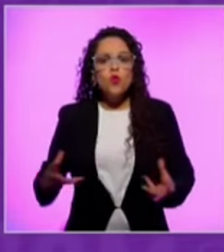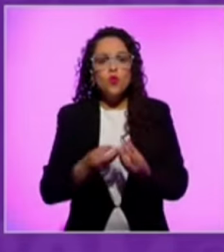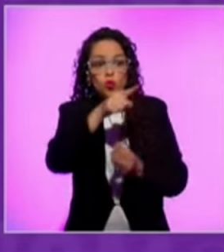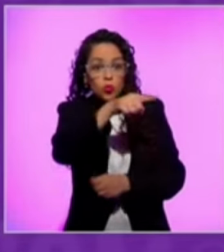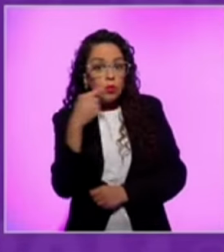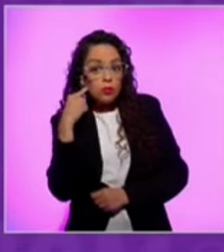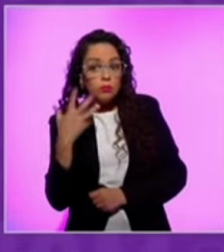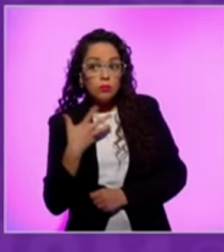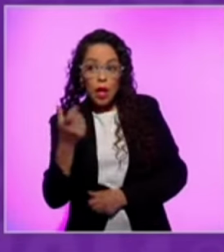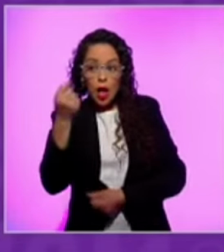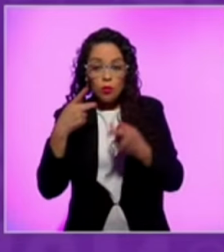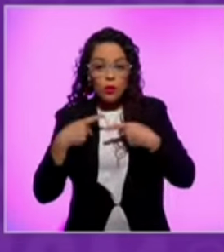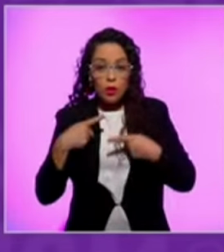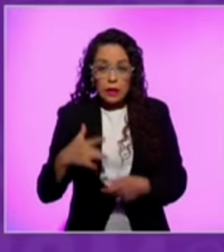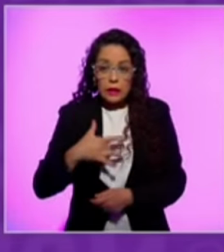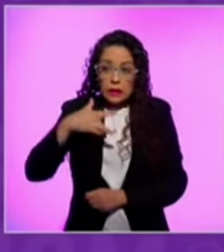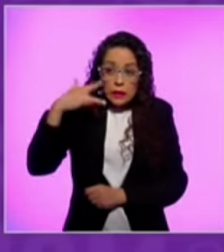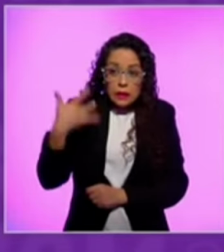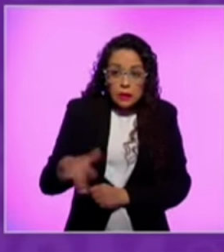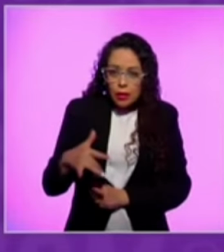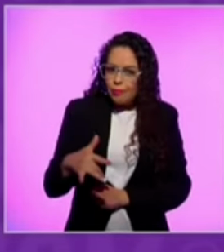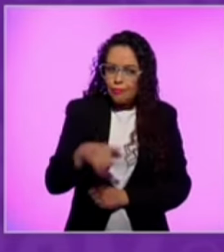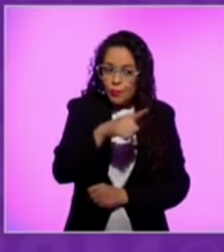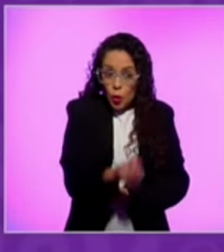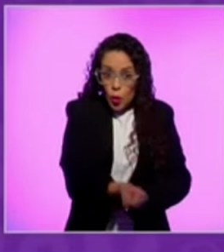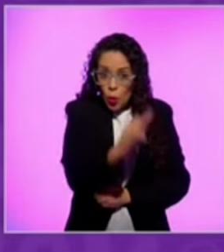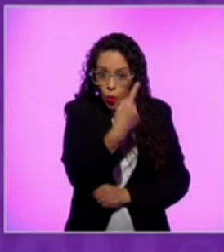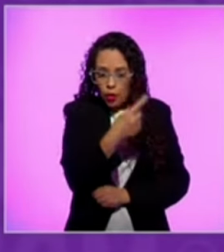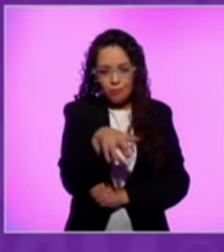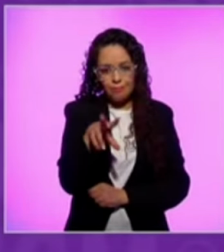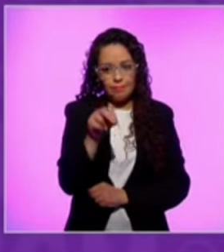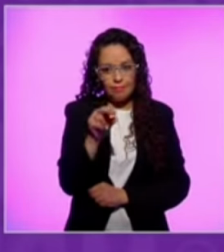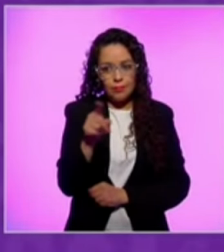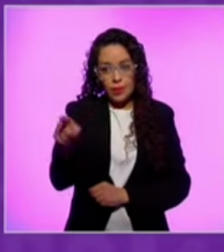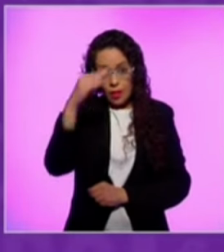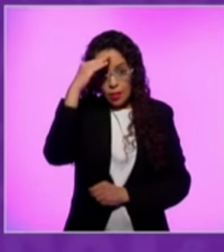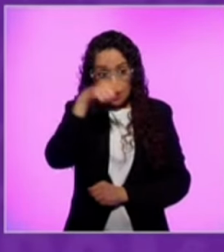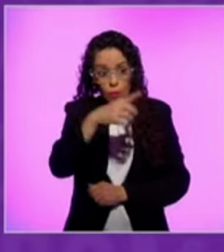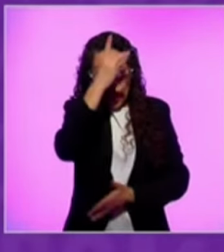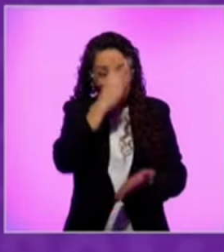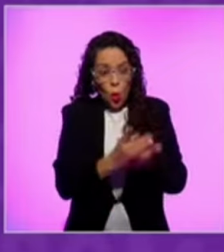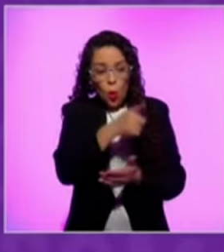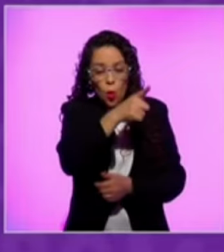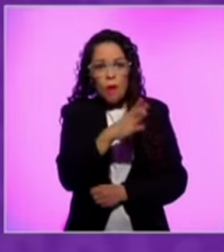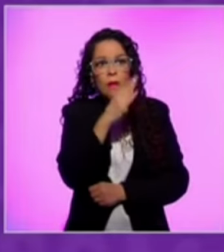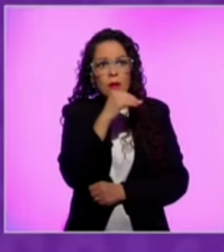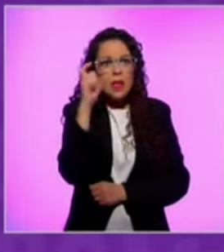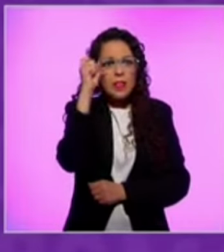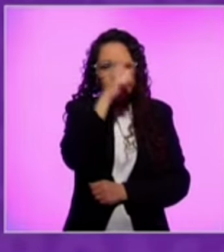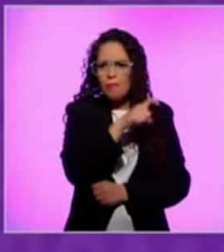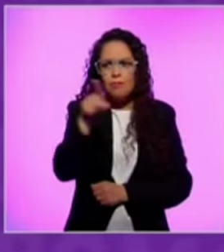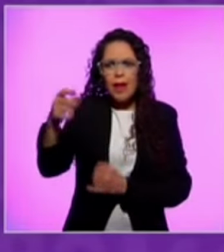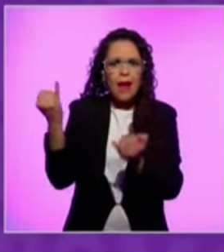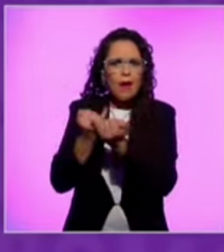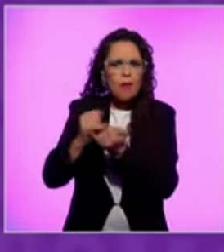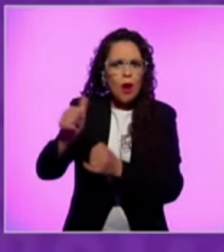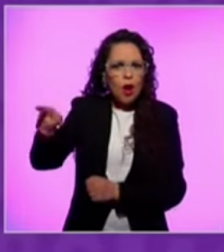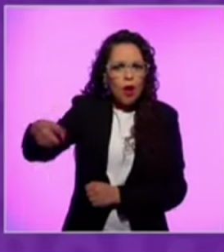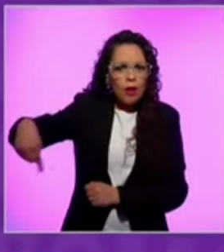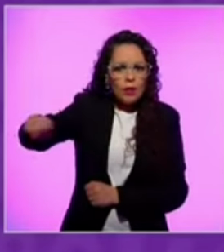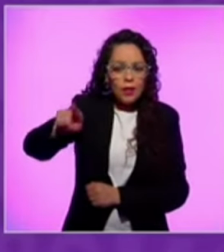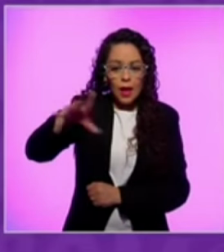haya personas que les duele, no eres a la única que le duele, a la única que le cuesta trabajo. Mildred Larios Soto tiene 22